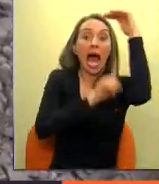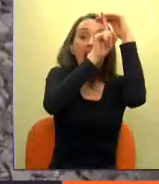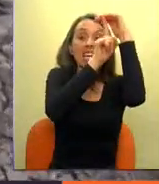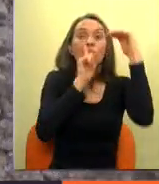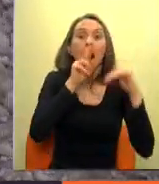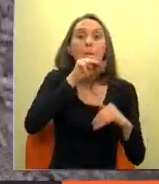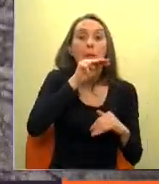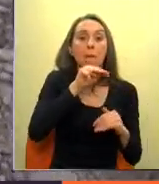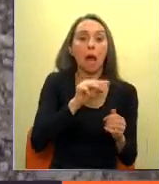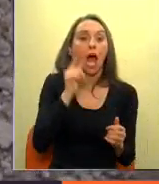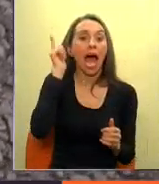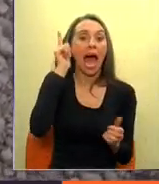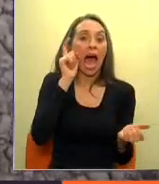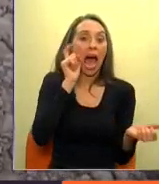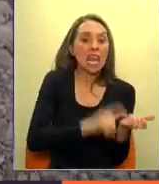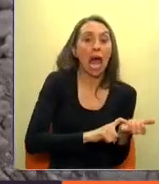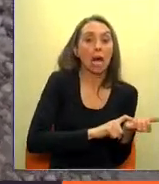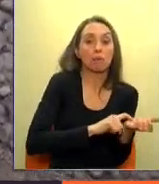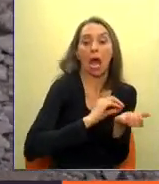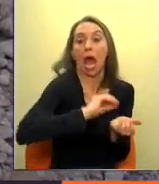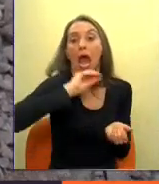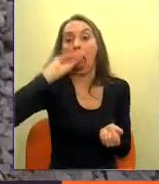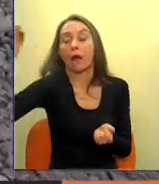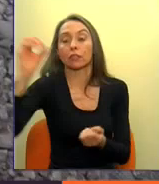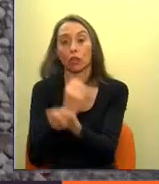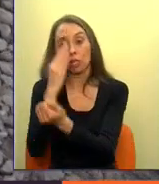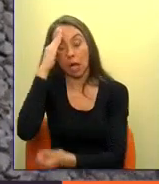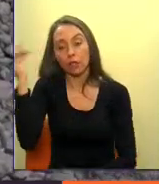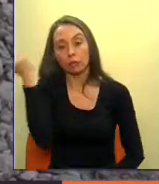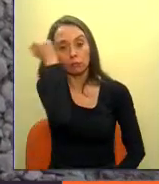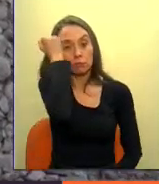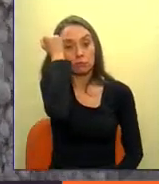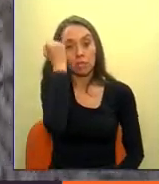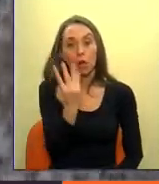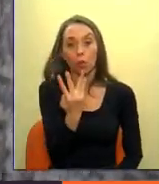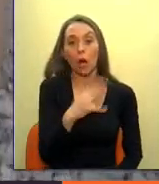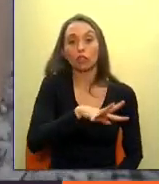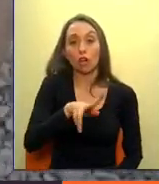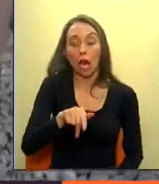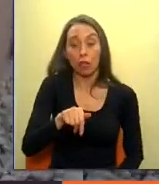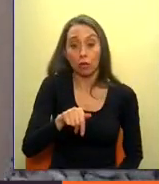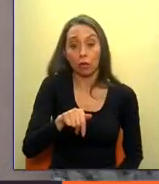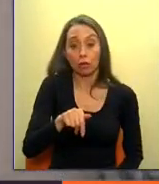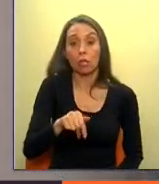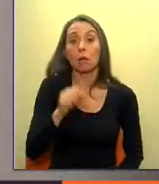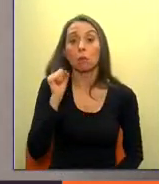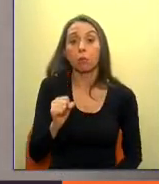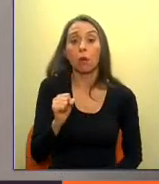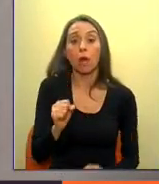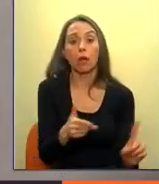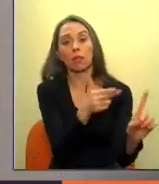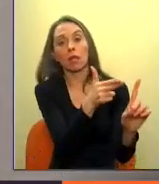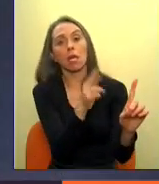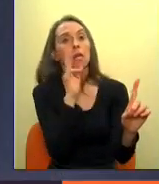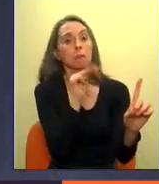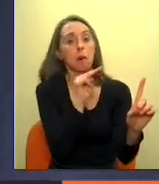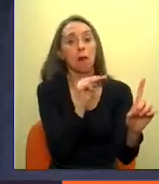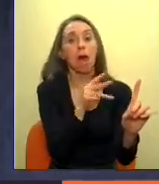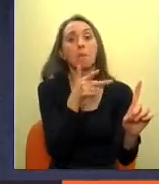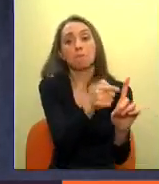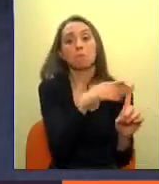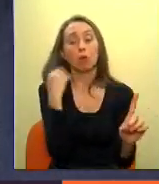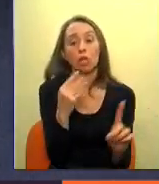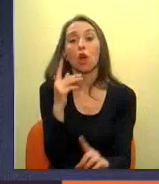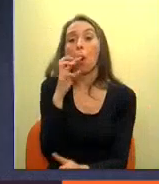la policía rápidamente pero carlos no pudo olvidar que estos cuatro sujetos amenazaron la vida de su mamá y su papá tiene